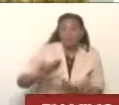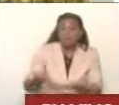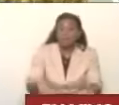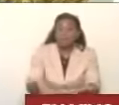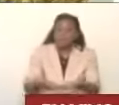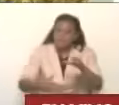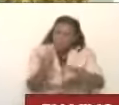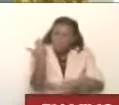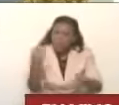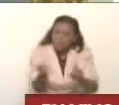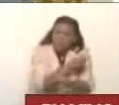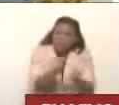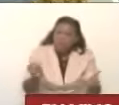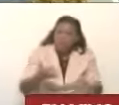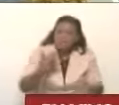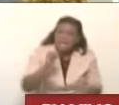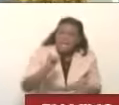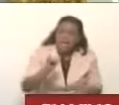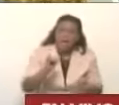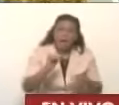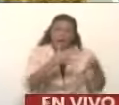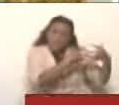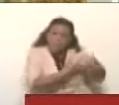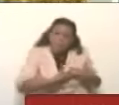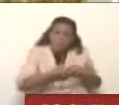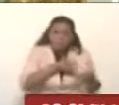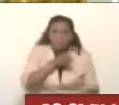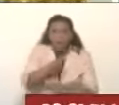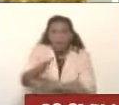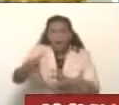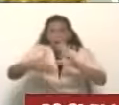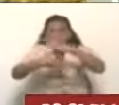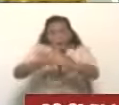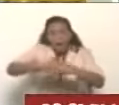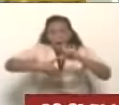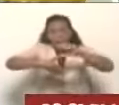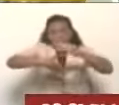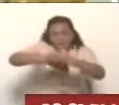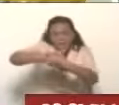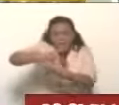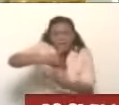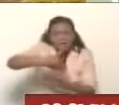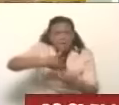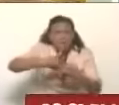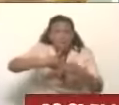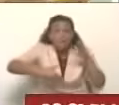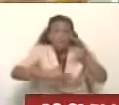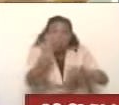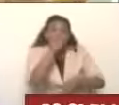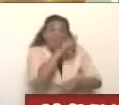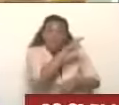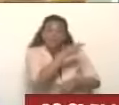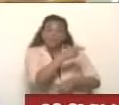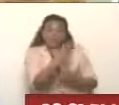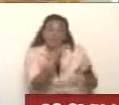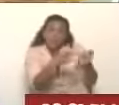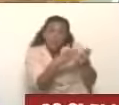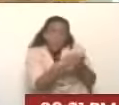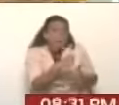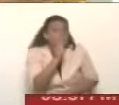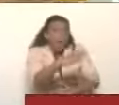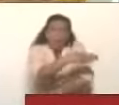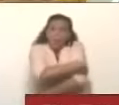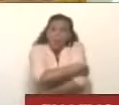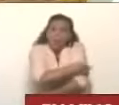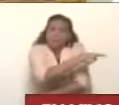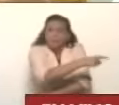que el modelo de violencia delincuencial, criminal y política es el modelo de ellos, de la derecha, del